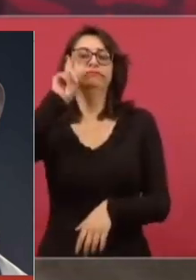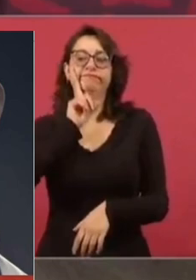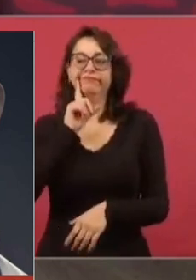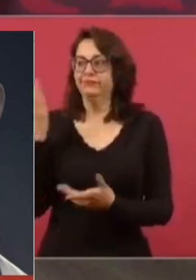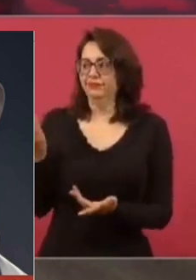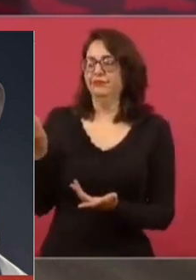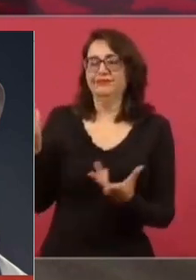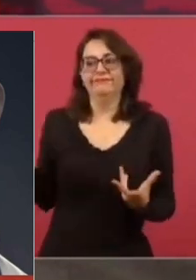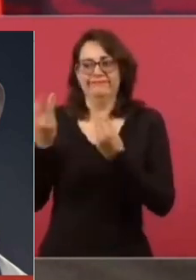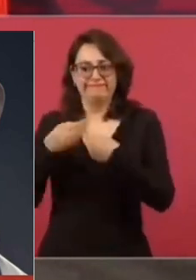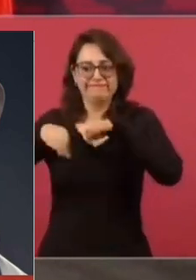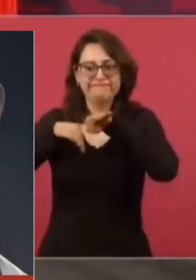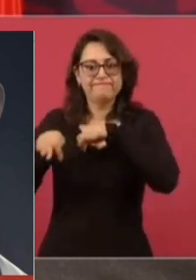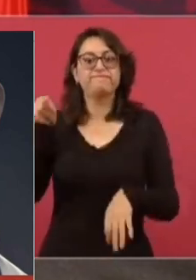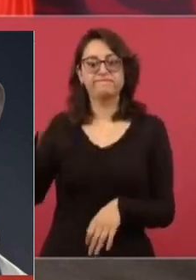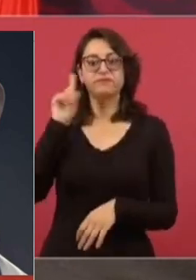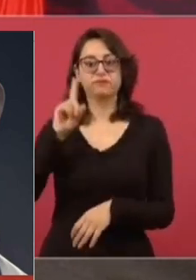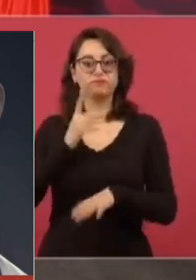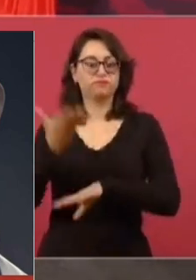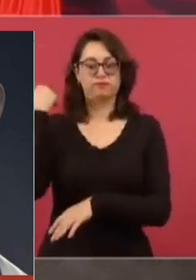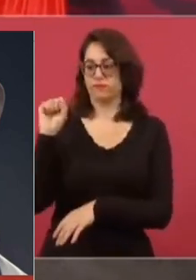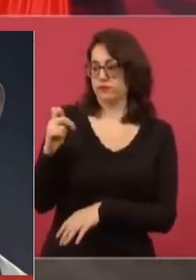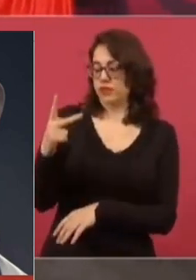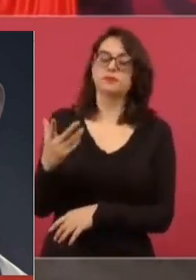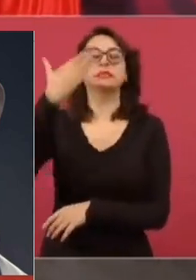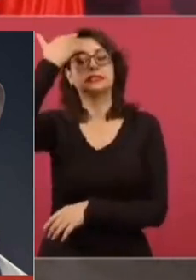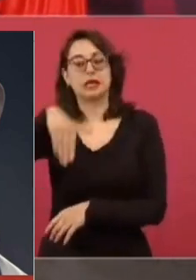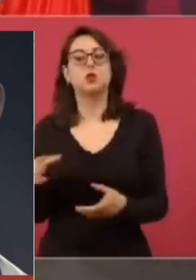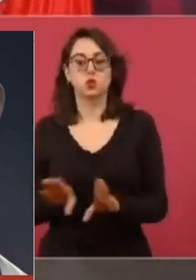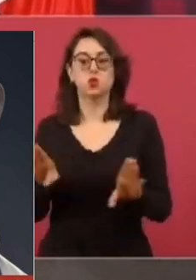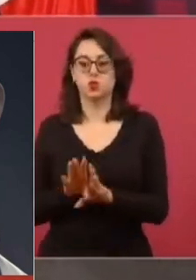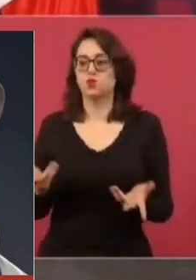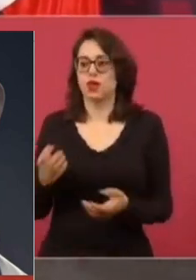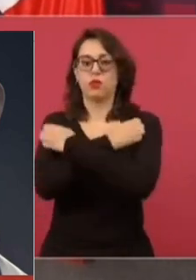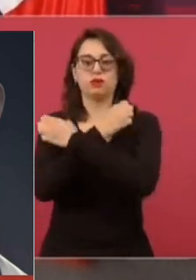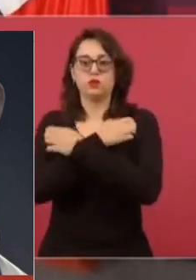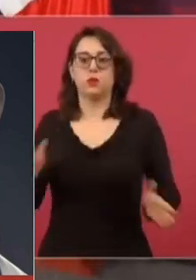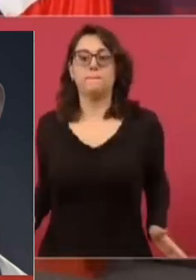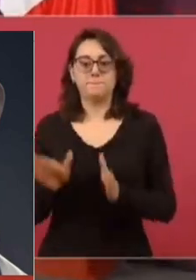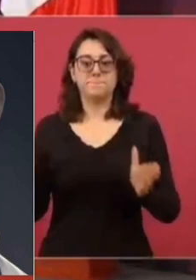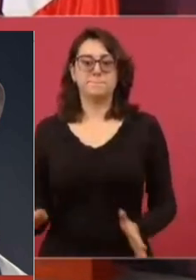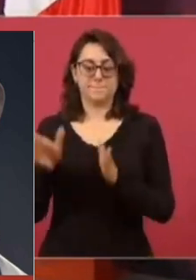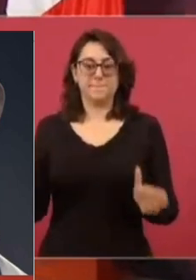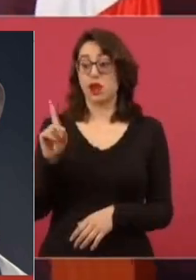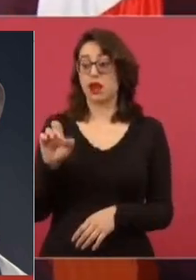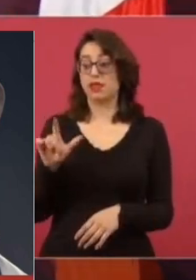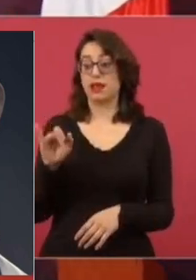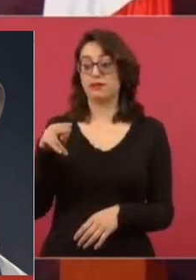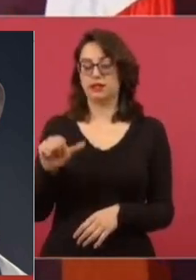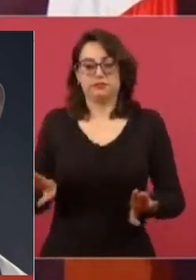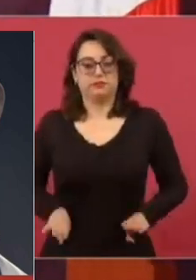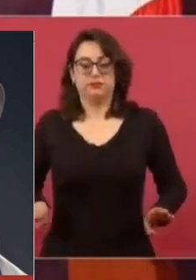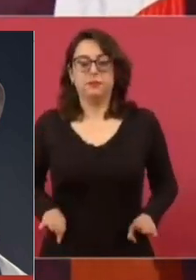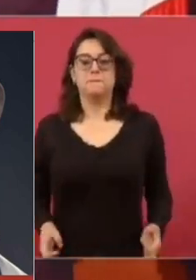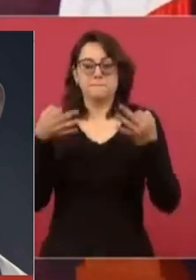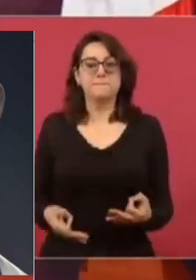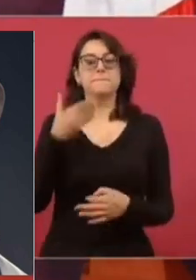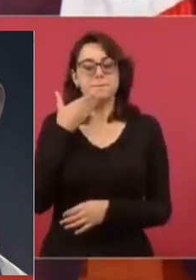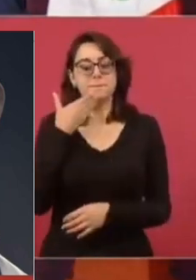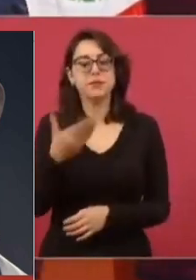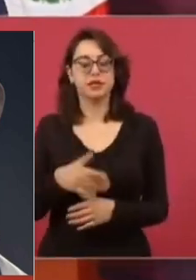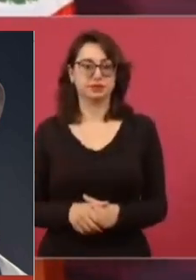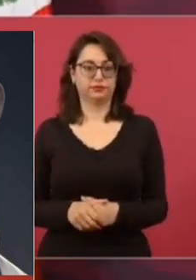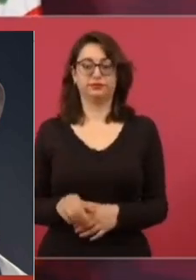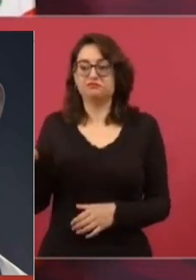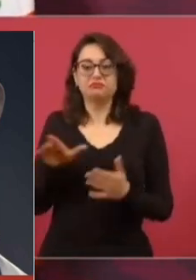fue secretaria de Educación, pues vamos a impulsar mucho la educación pública. La maestra es un ejemplo, porque era maestra de